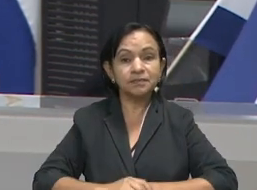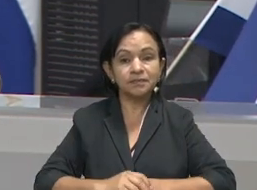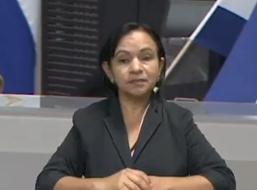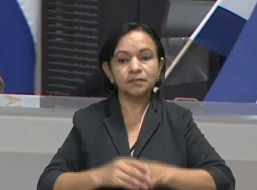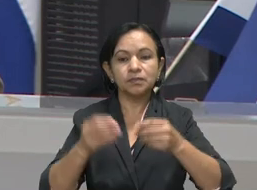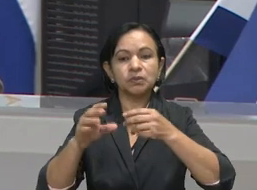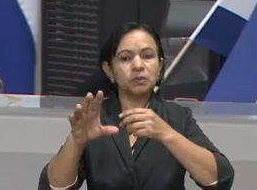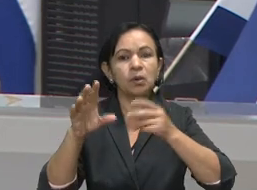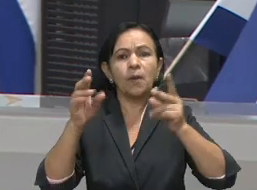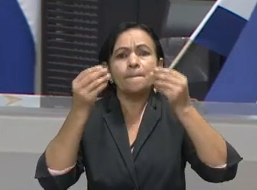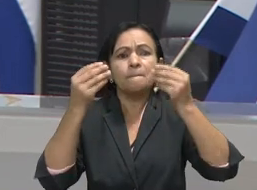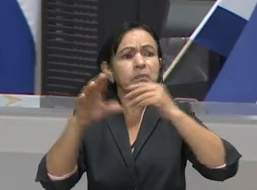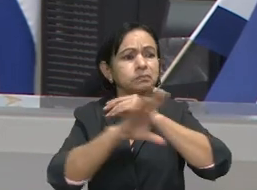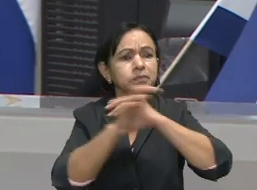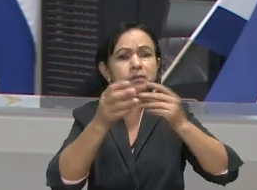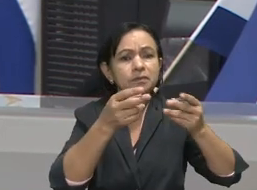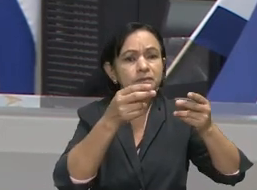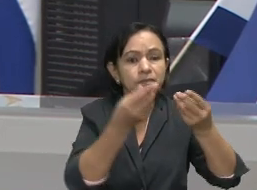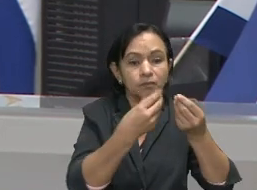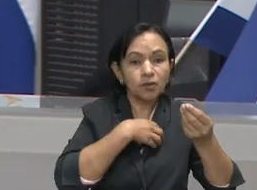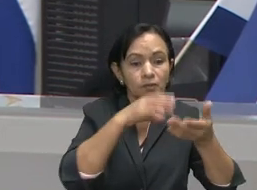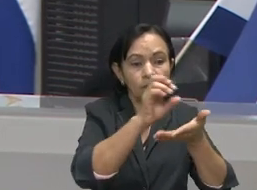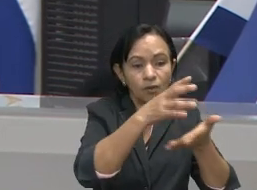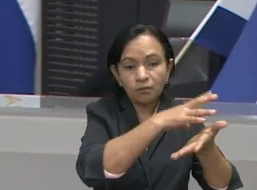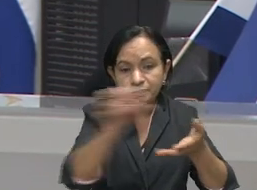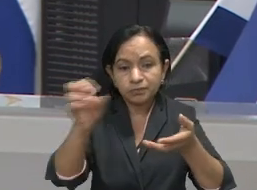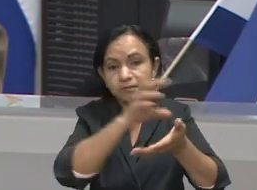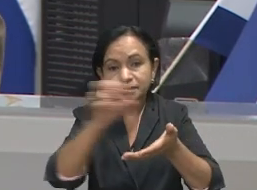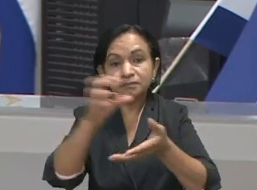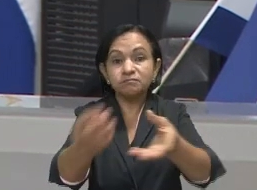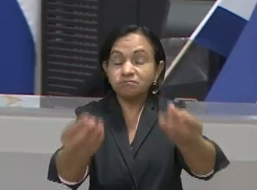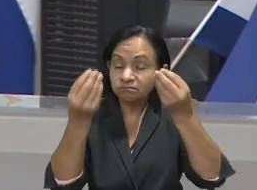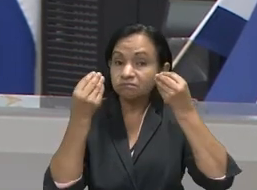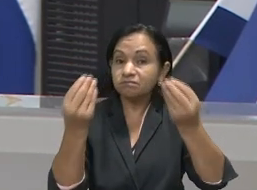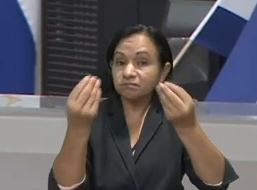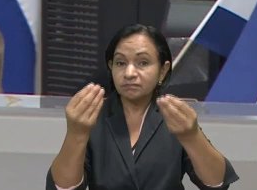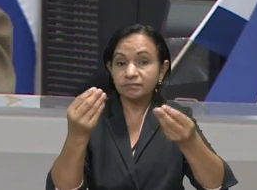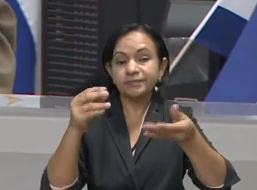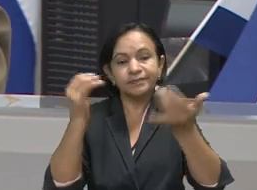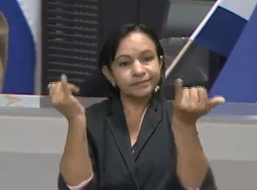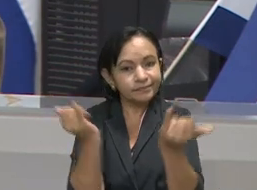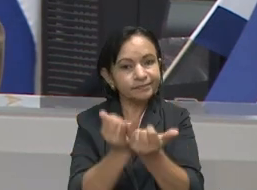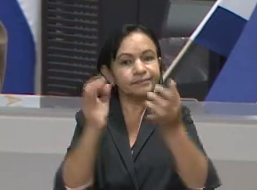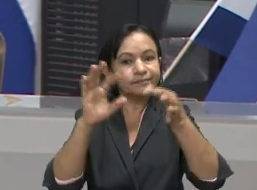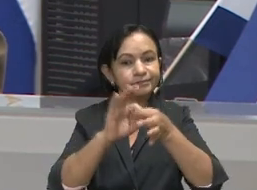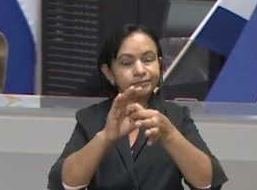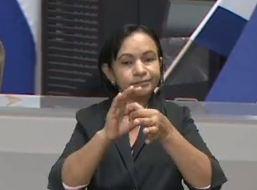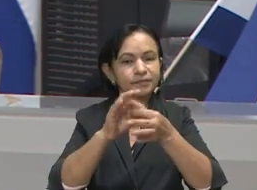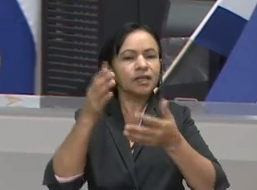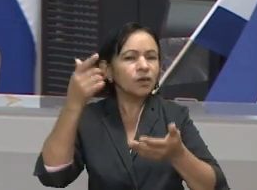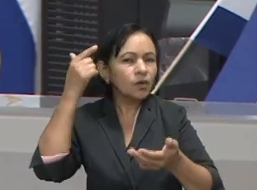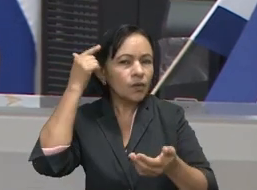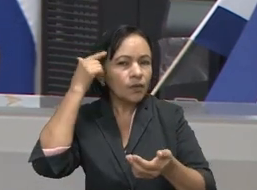un robo desmedido de nuestras riquezas. Y a eso, con una